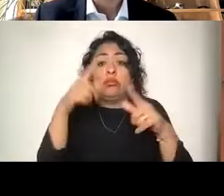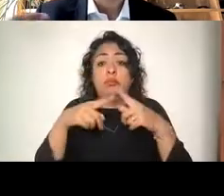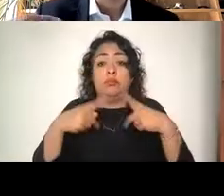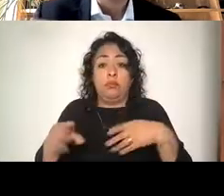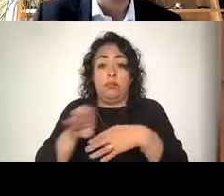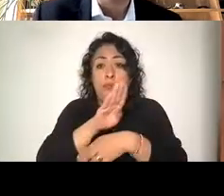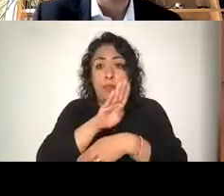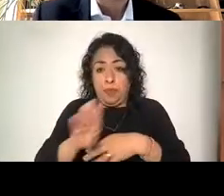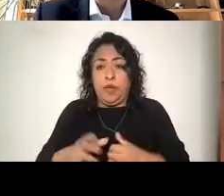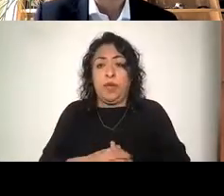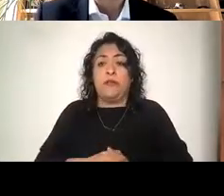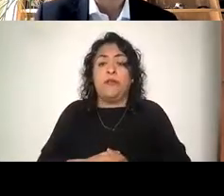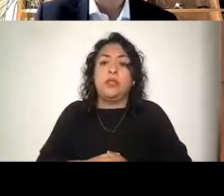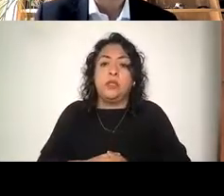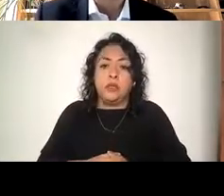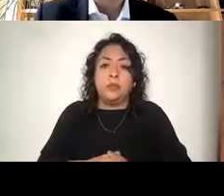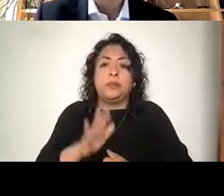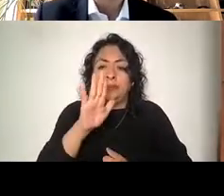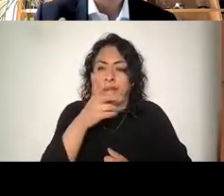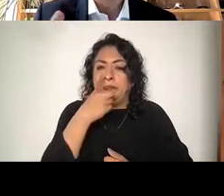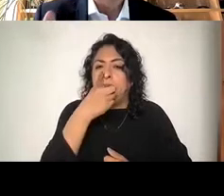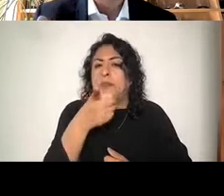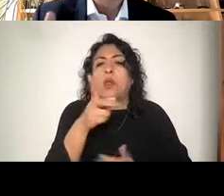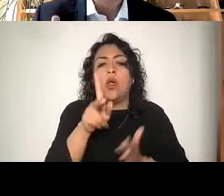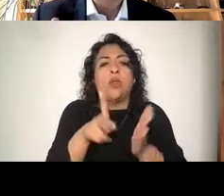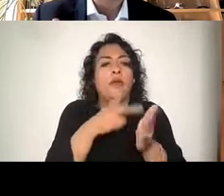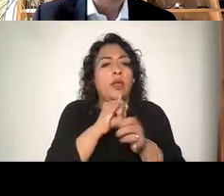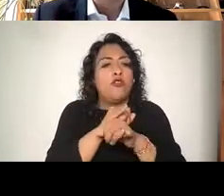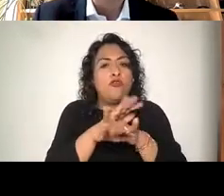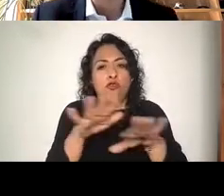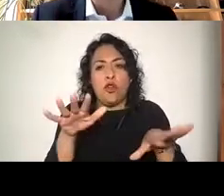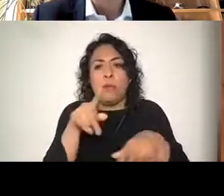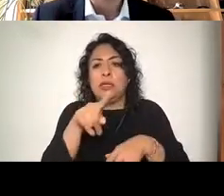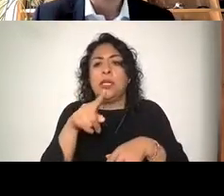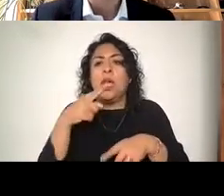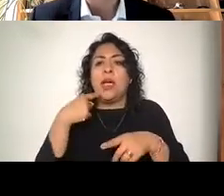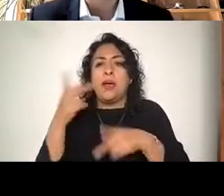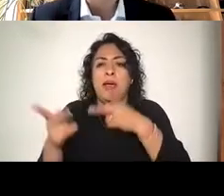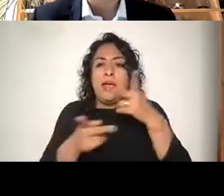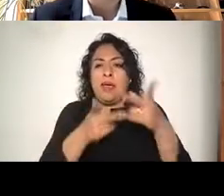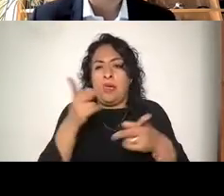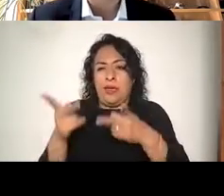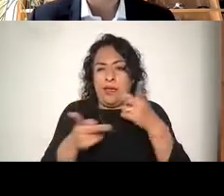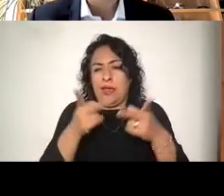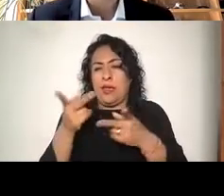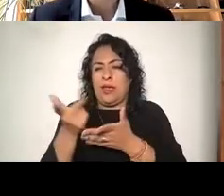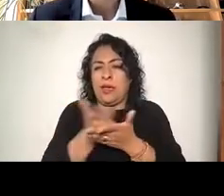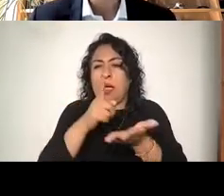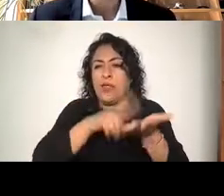beneficiarios. Déjenme repetirles el dato que da la encuesta nacional de ingreso-gasto en los